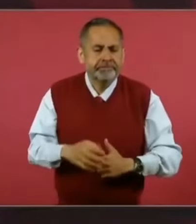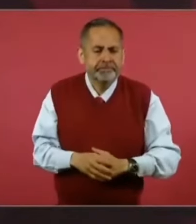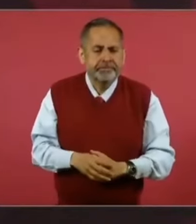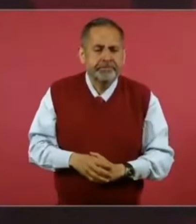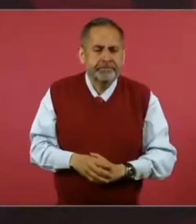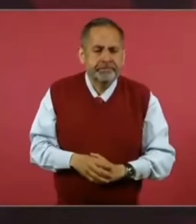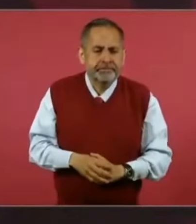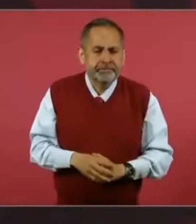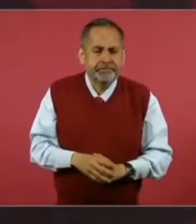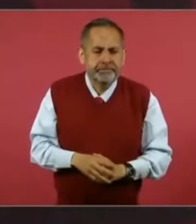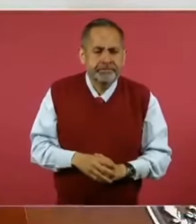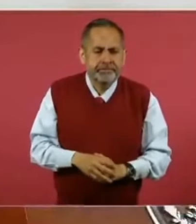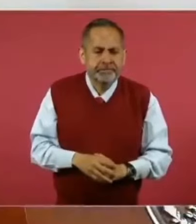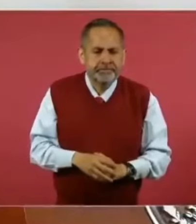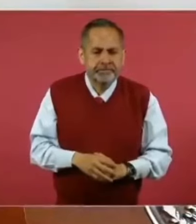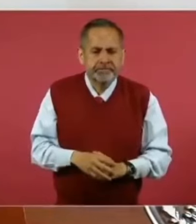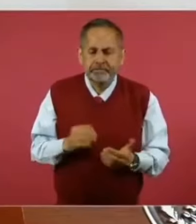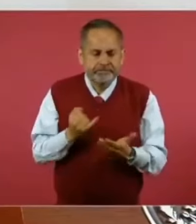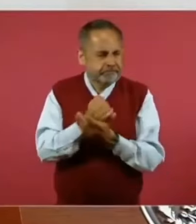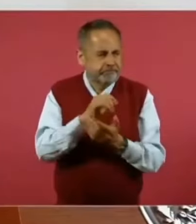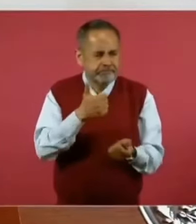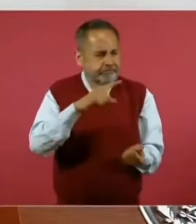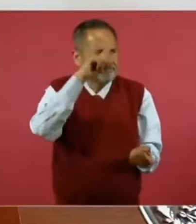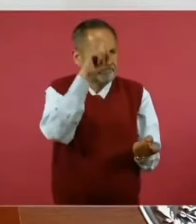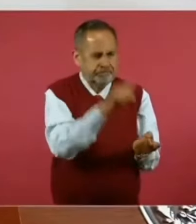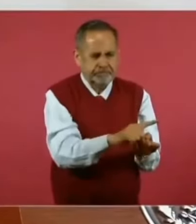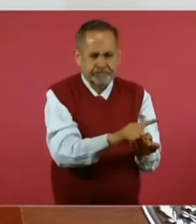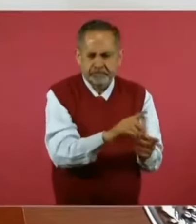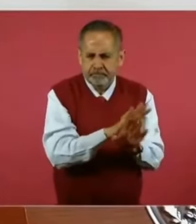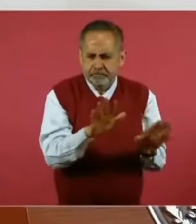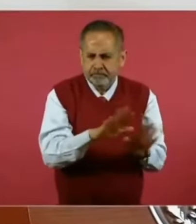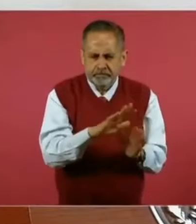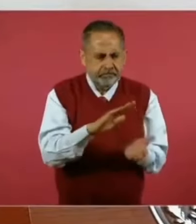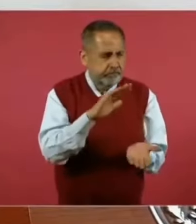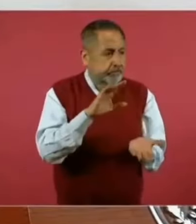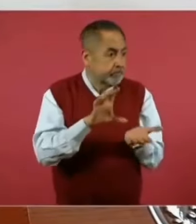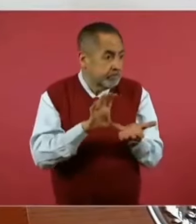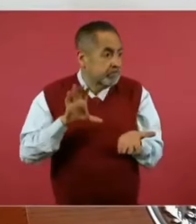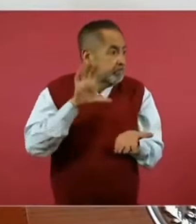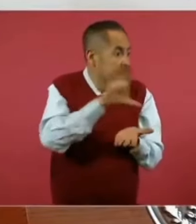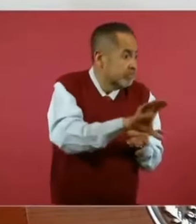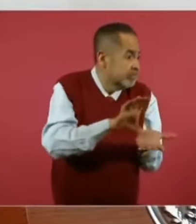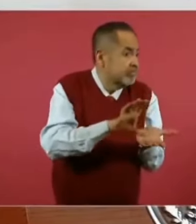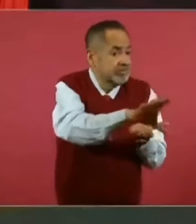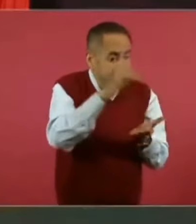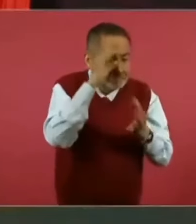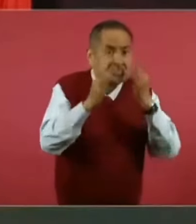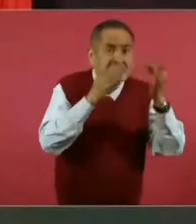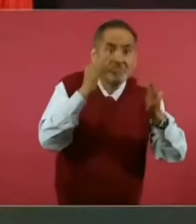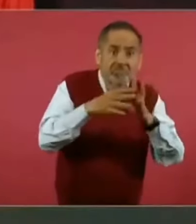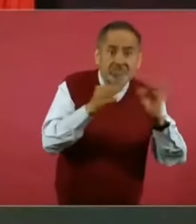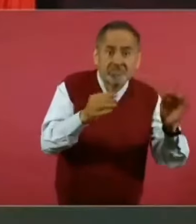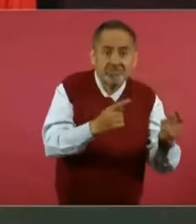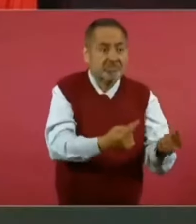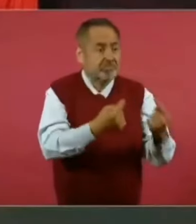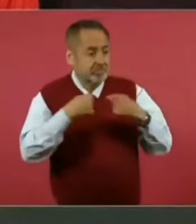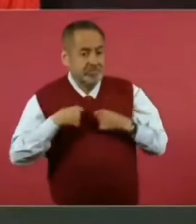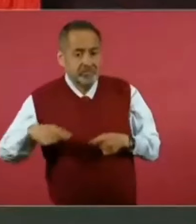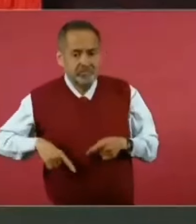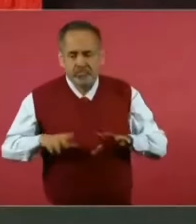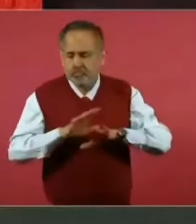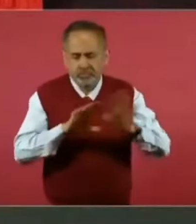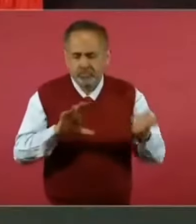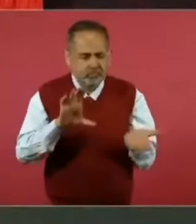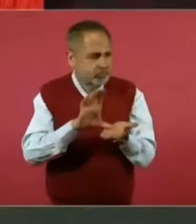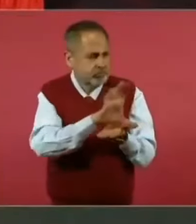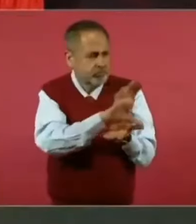eh de reducir considerablemente el dinero destinado